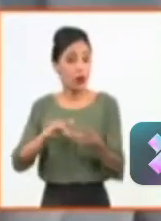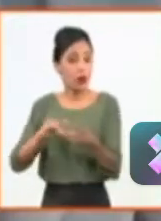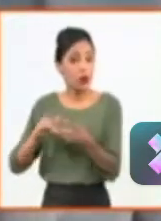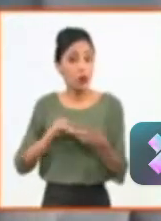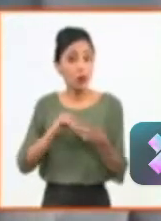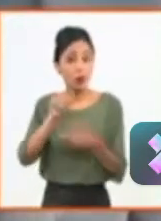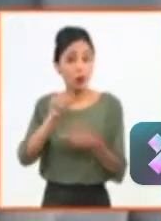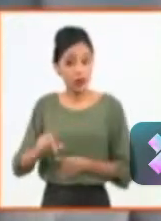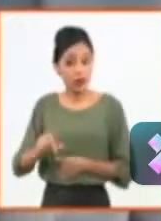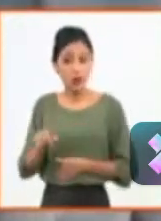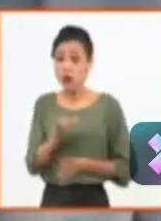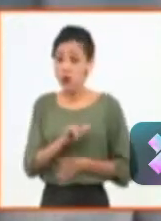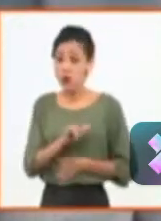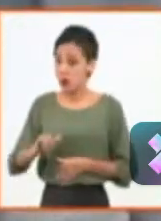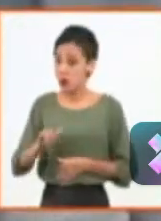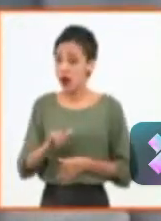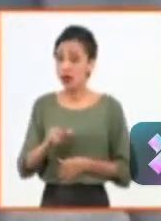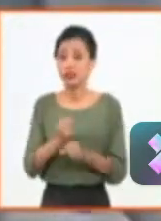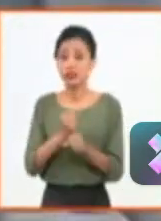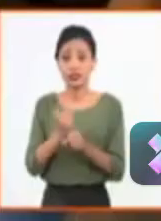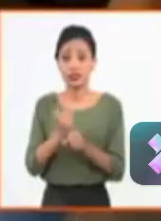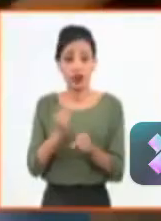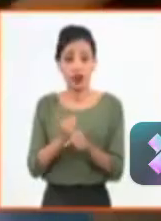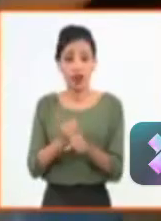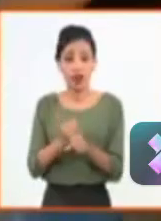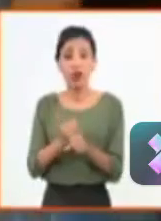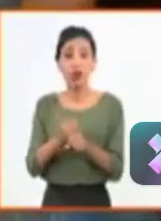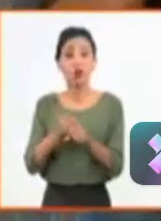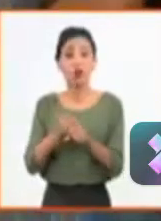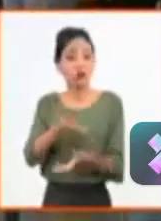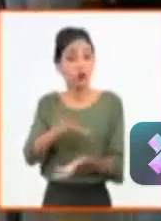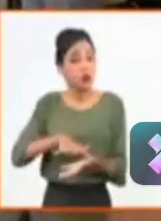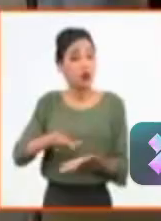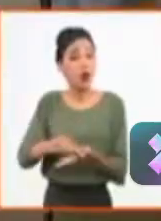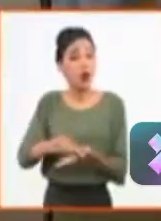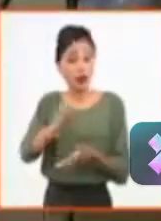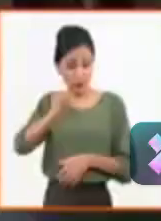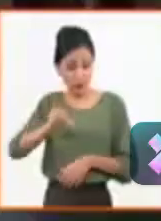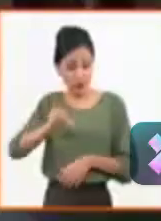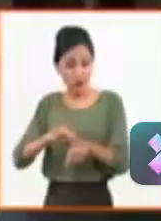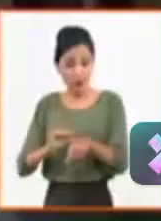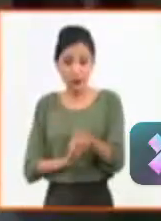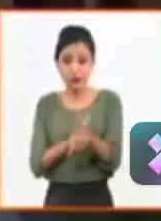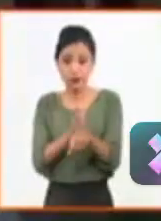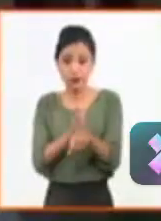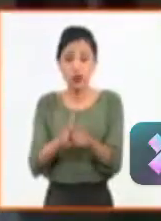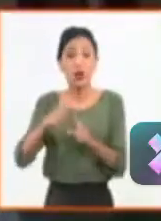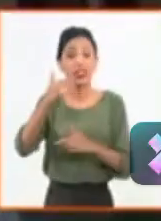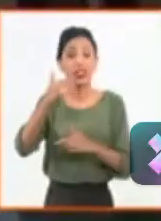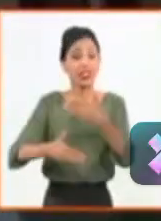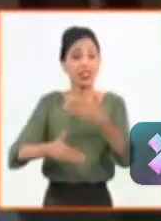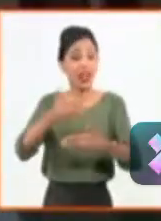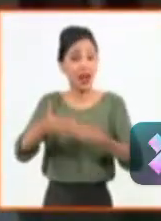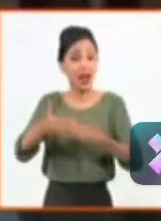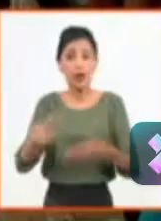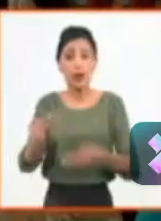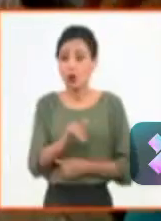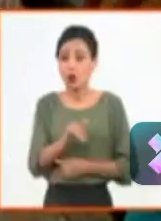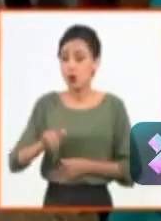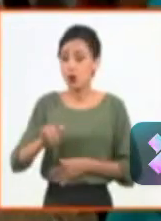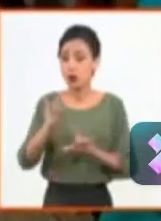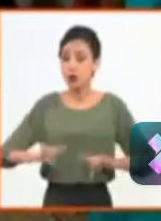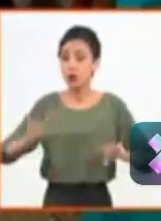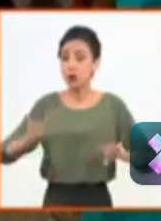acá. Hemos estado en zonas rojas, en los hospitales, prácticamente en todas las terapias intensivas de la ciudad de Matanzas. Hemos tenido que firmar